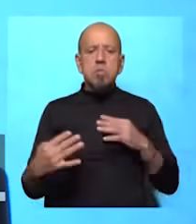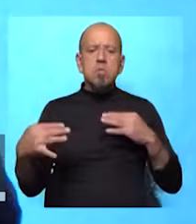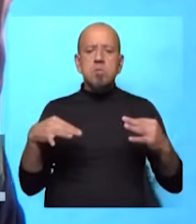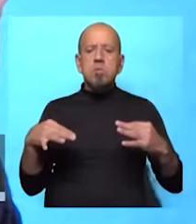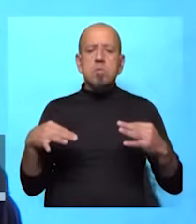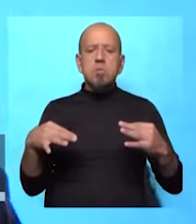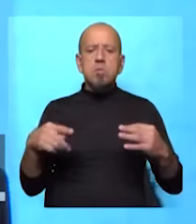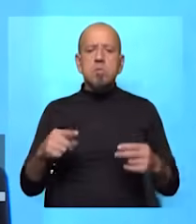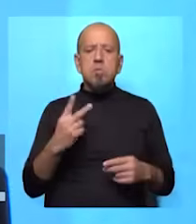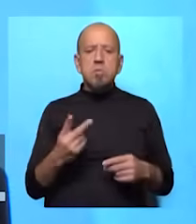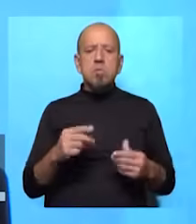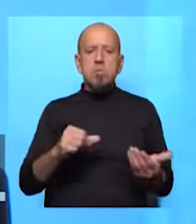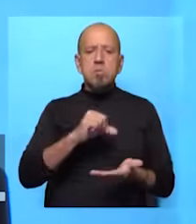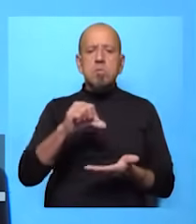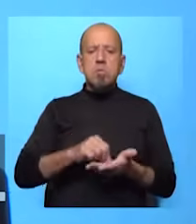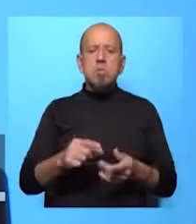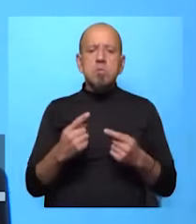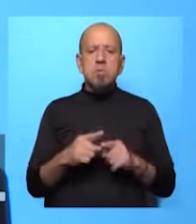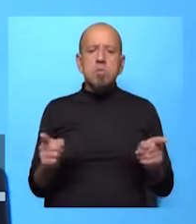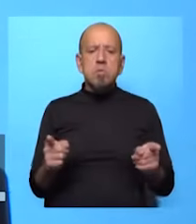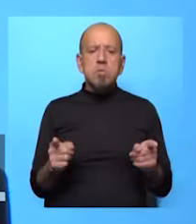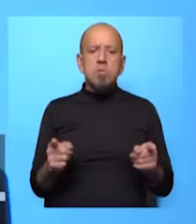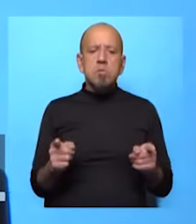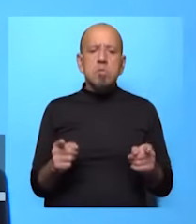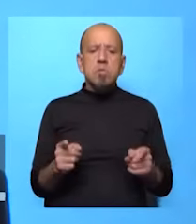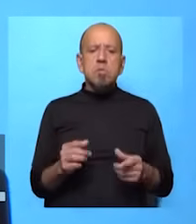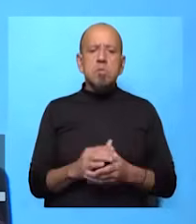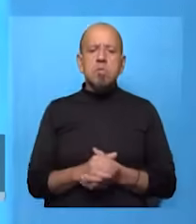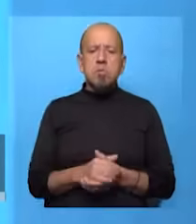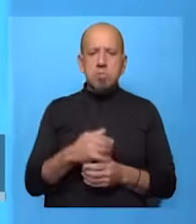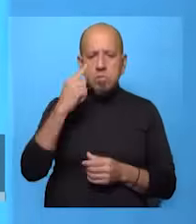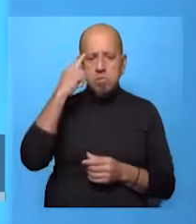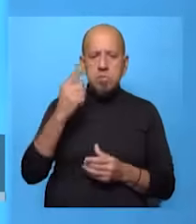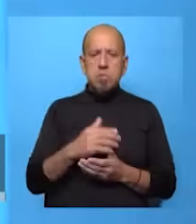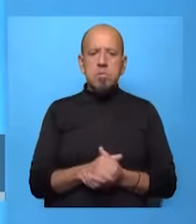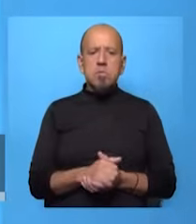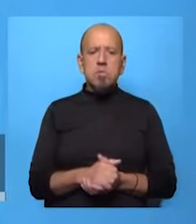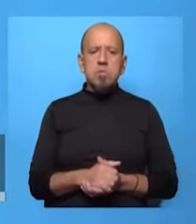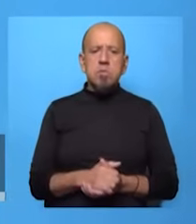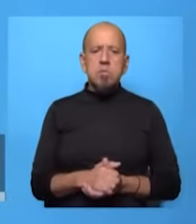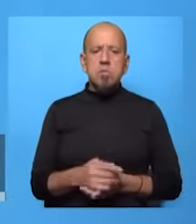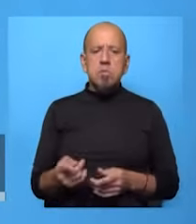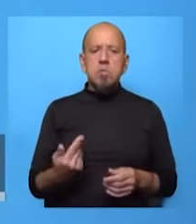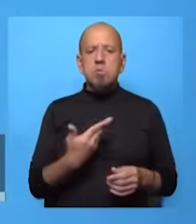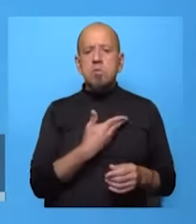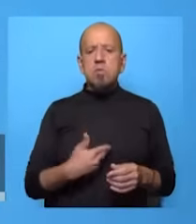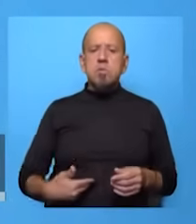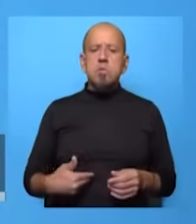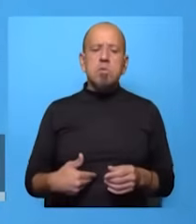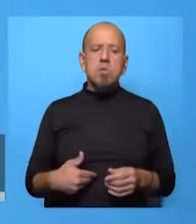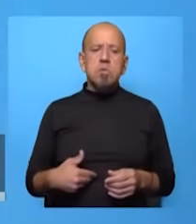y son dos países distintos Cómo Tomás lo que dijo en la rendición de cuentas el presidente bueno a ver el presidente pinta un mundo feliz